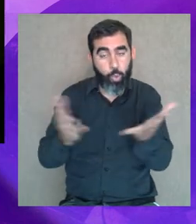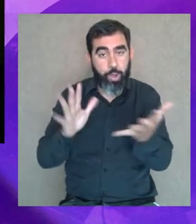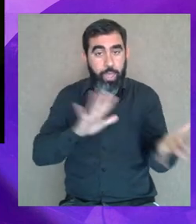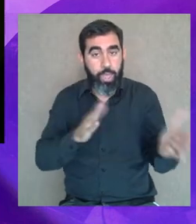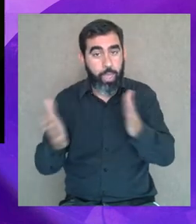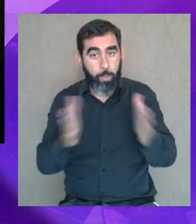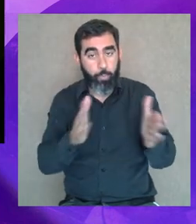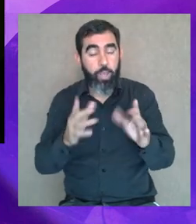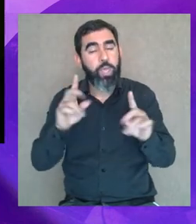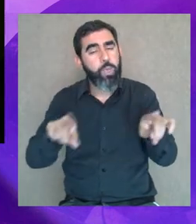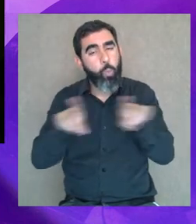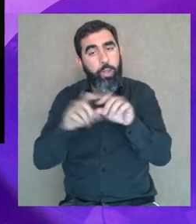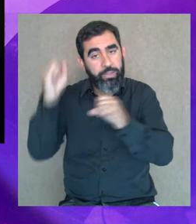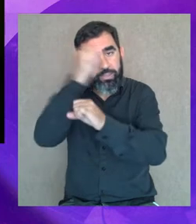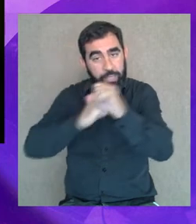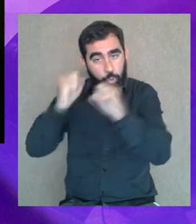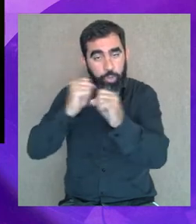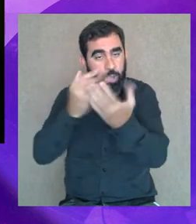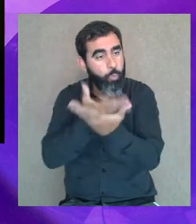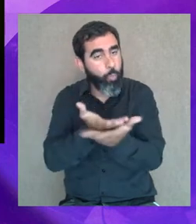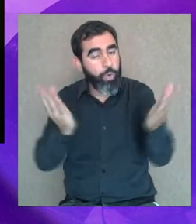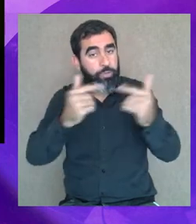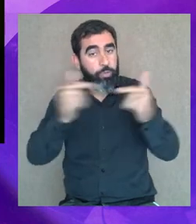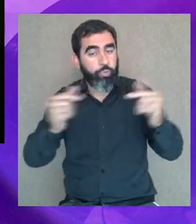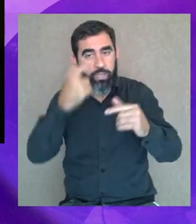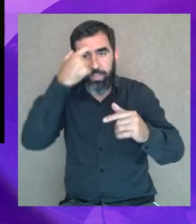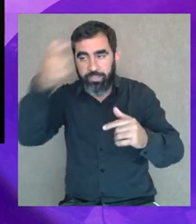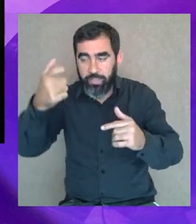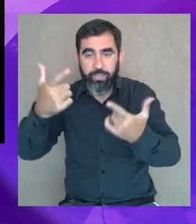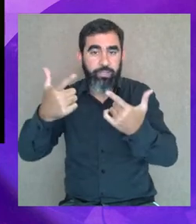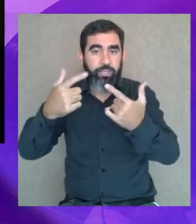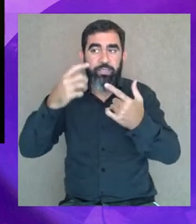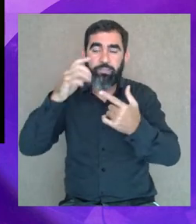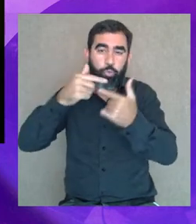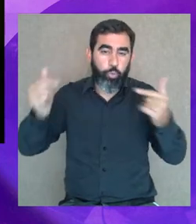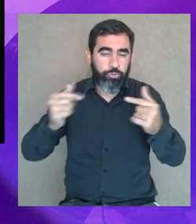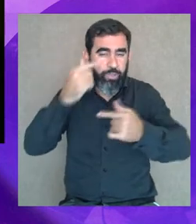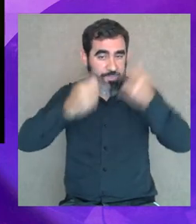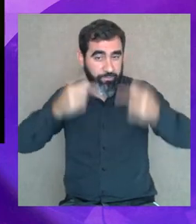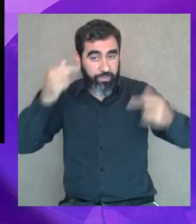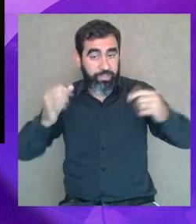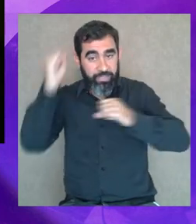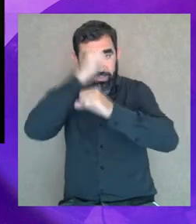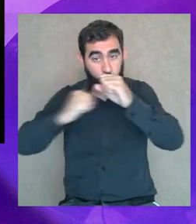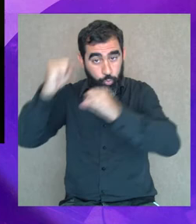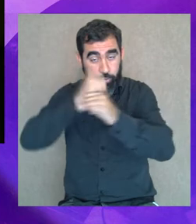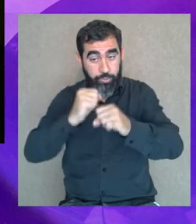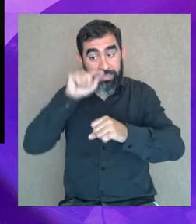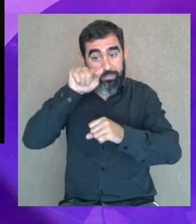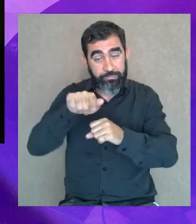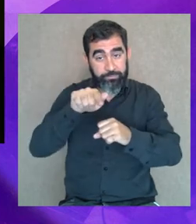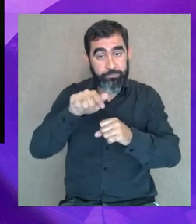así como la tecnología nos marca un ritmo en lo técnico y en lo científico y la ciencia y la tecnología